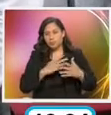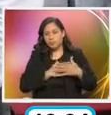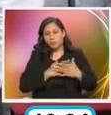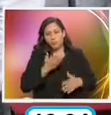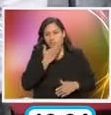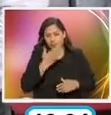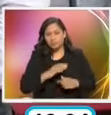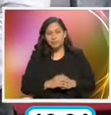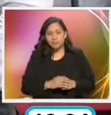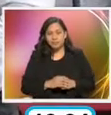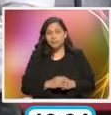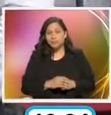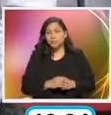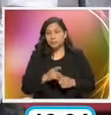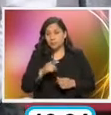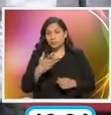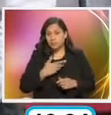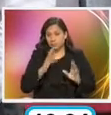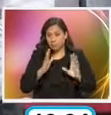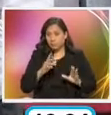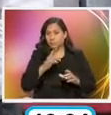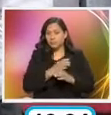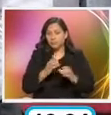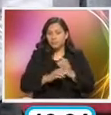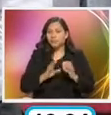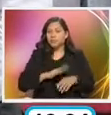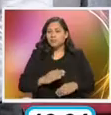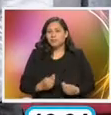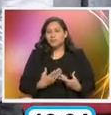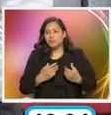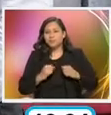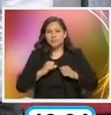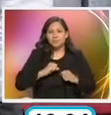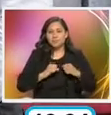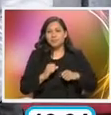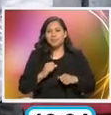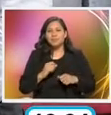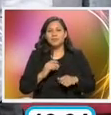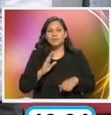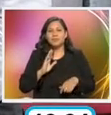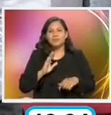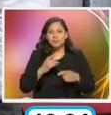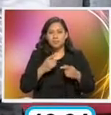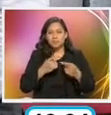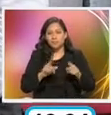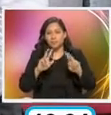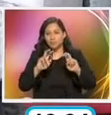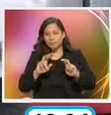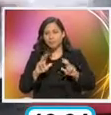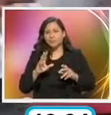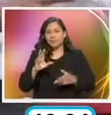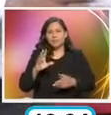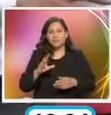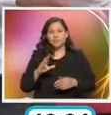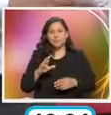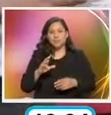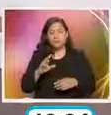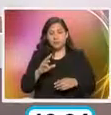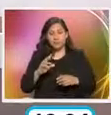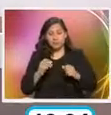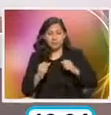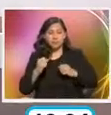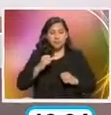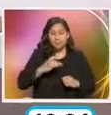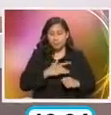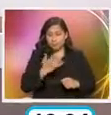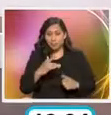costumbre. Y también ya tenemos cosas más moviditas, ya un poquito más variado. Tenemos unas influencias. ¿Ya no nada más son baladas?